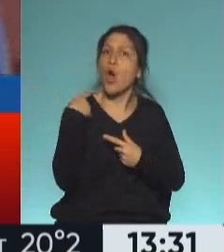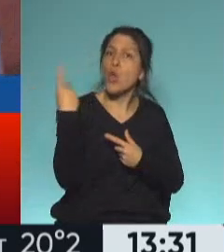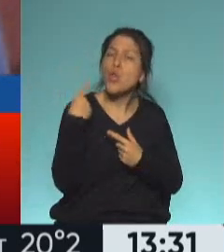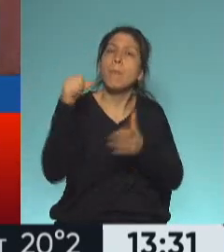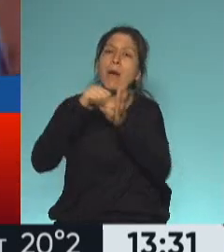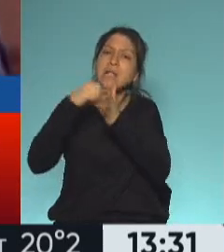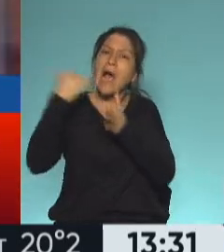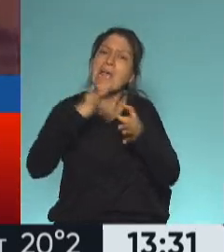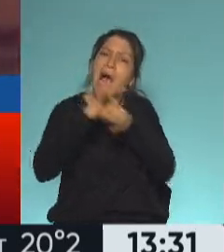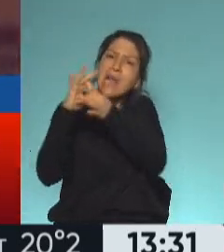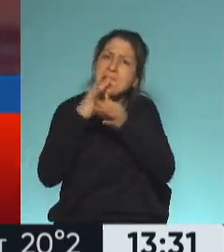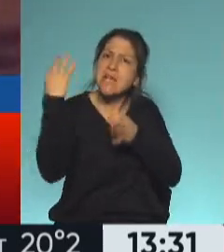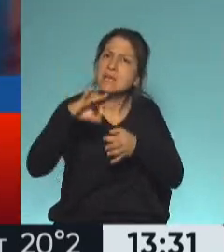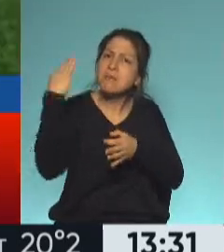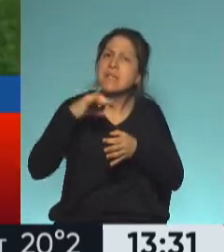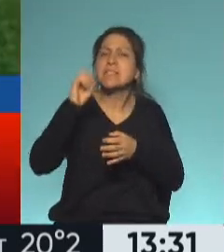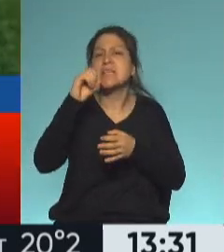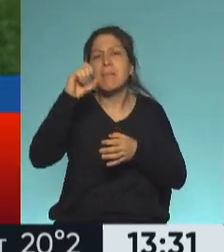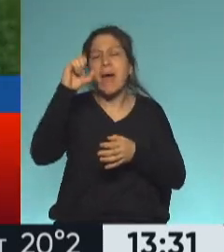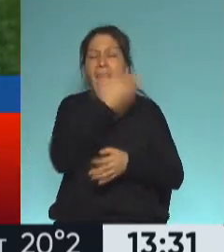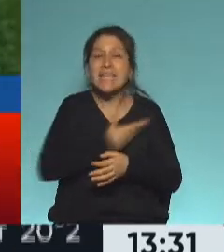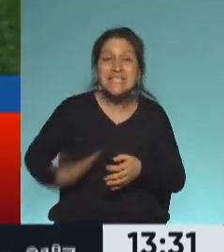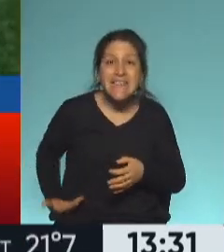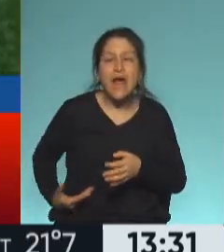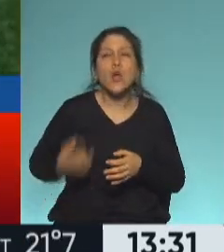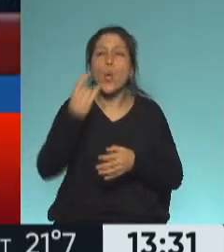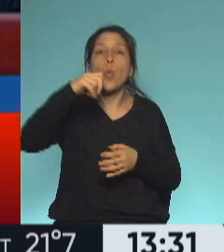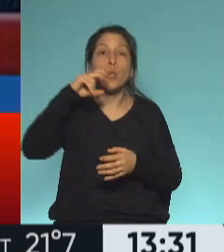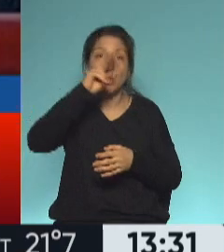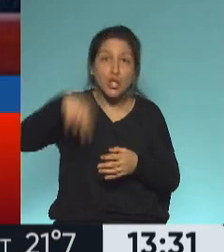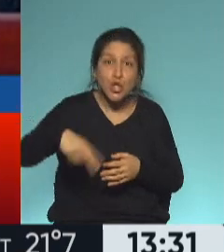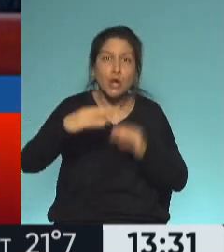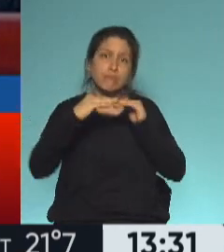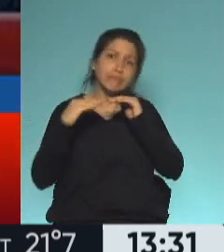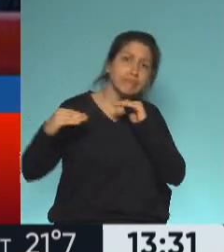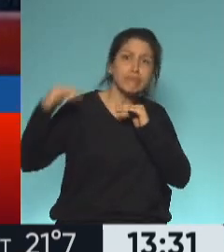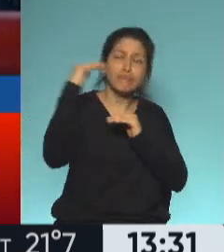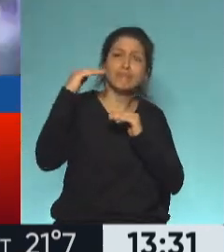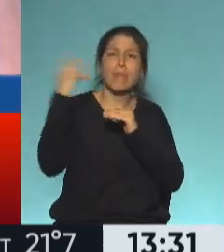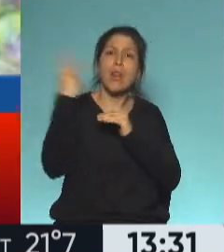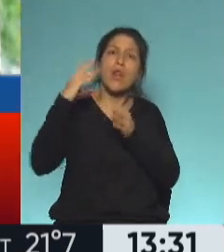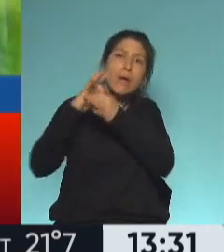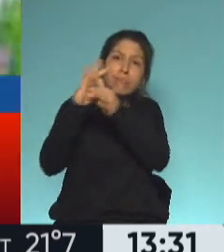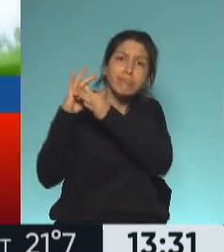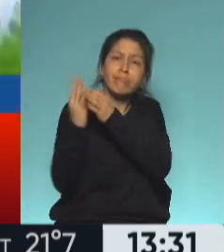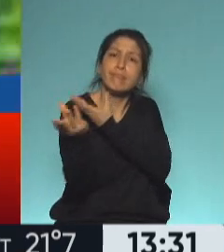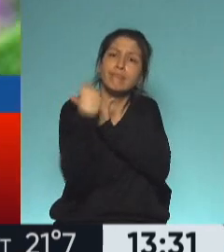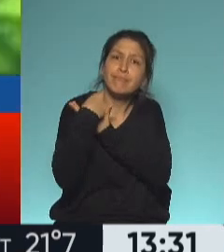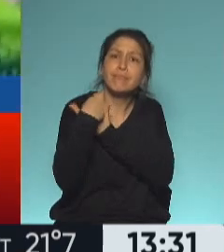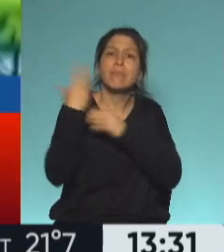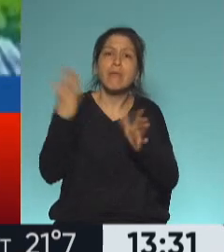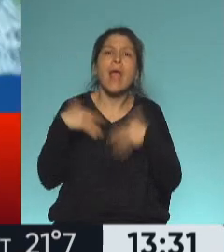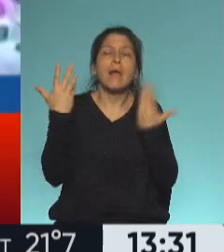especial llamada Estado de la Unión, que establece una entidad supranacional que los comprende a ambos e implica